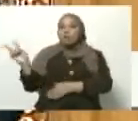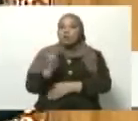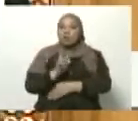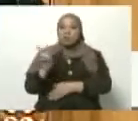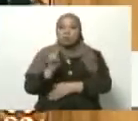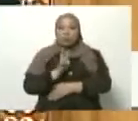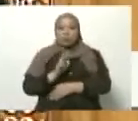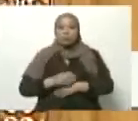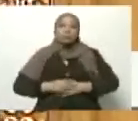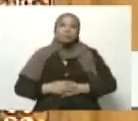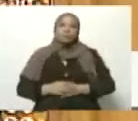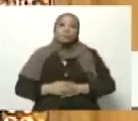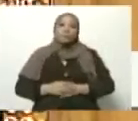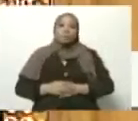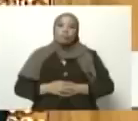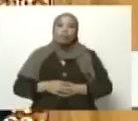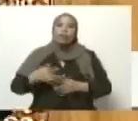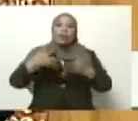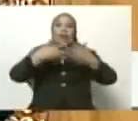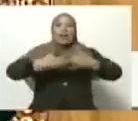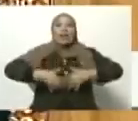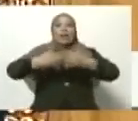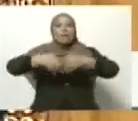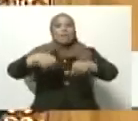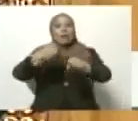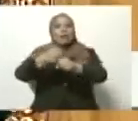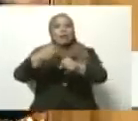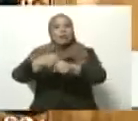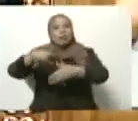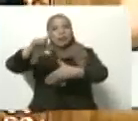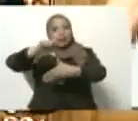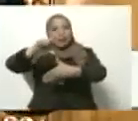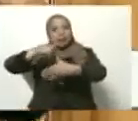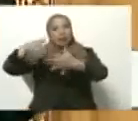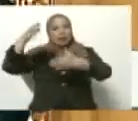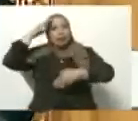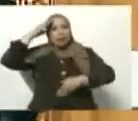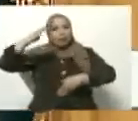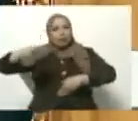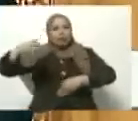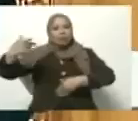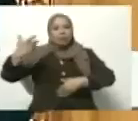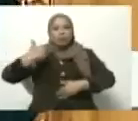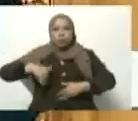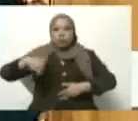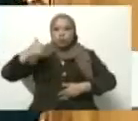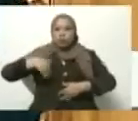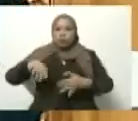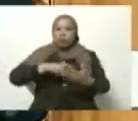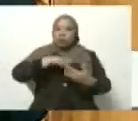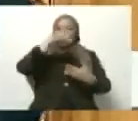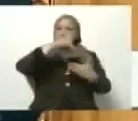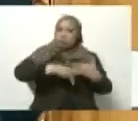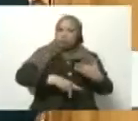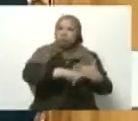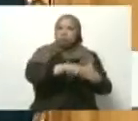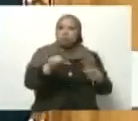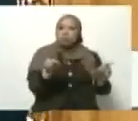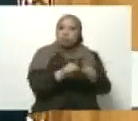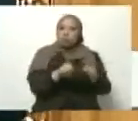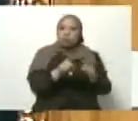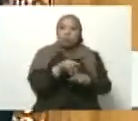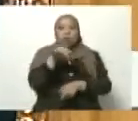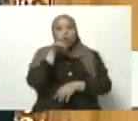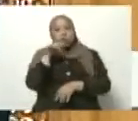ataque militar multinacional de tropas latinoamericanas. Y ustedes saben ya cómo en Argentina se planeó un uso